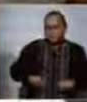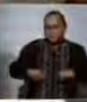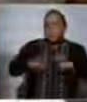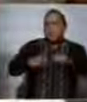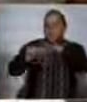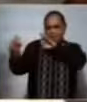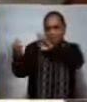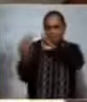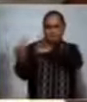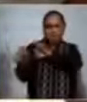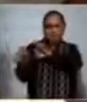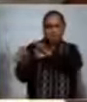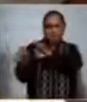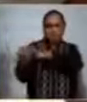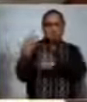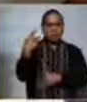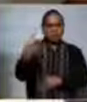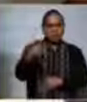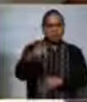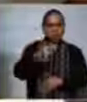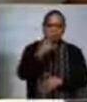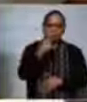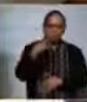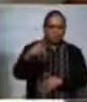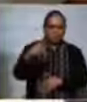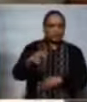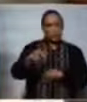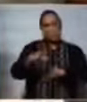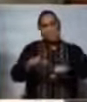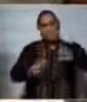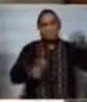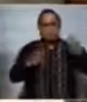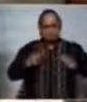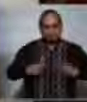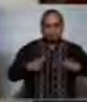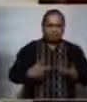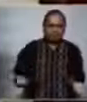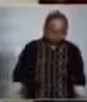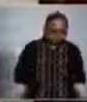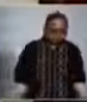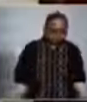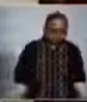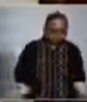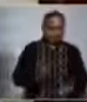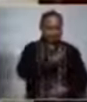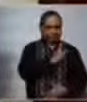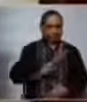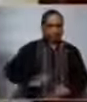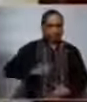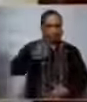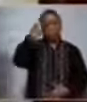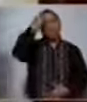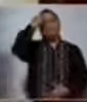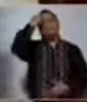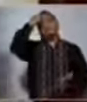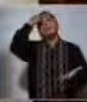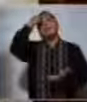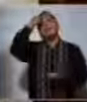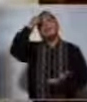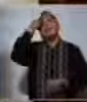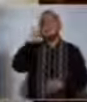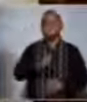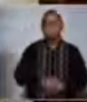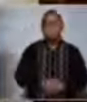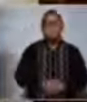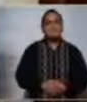la vida de las de los propios policías y de la vida de otras personas. Y que el presidente le vienen recuerdos, por ejemplo, como no lo debo, que